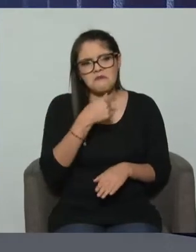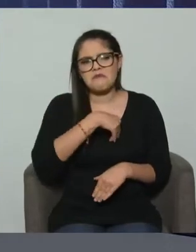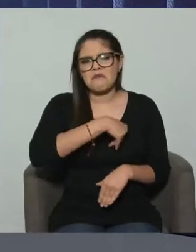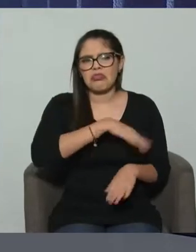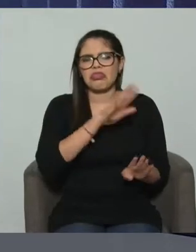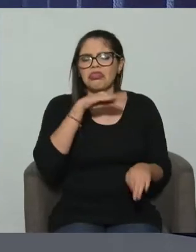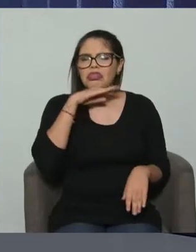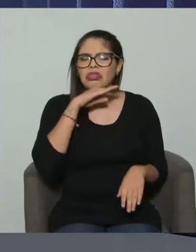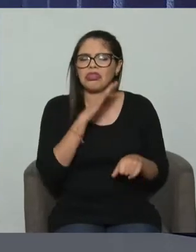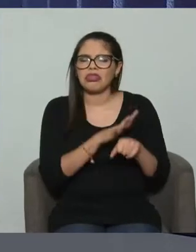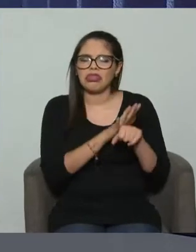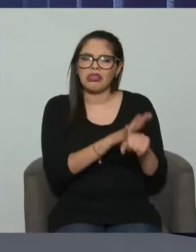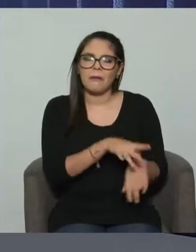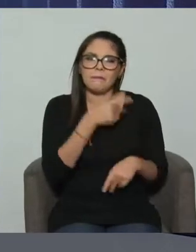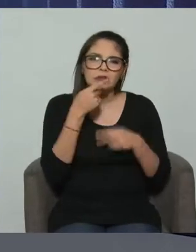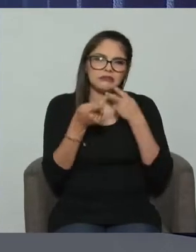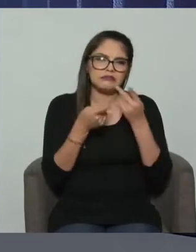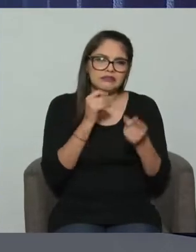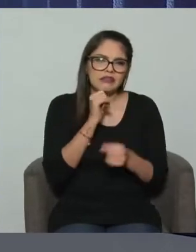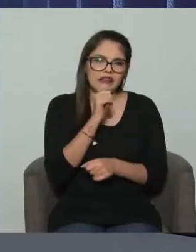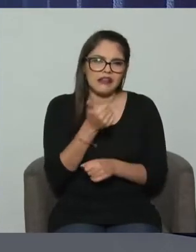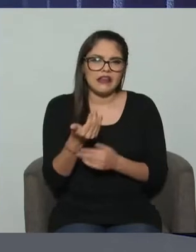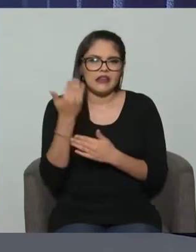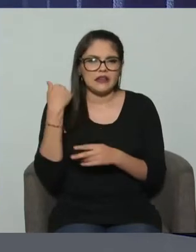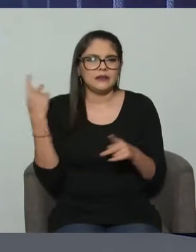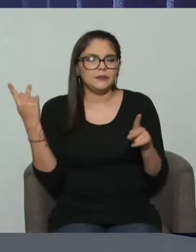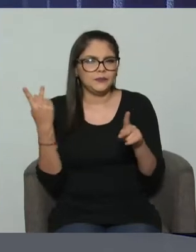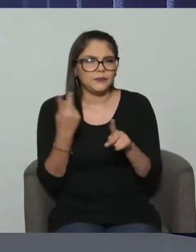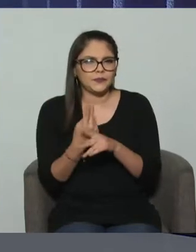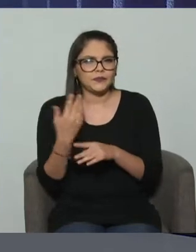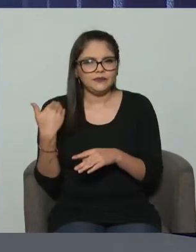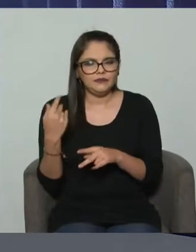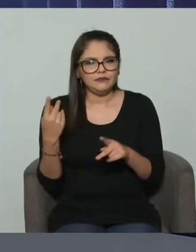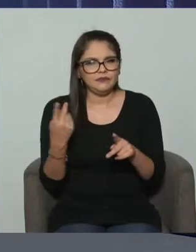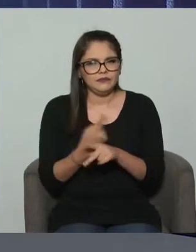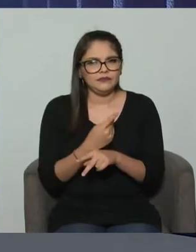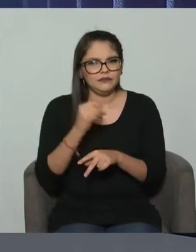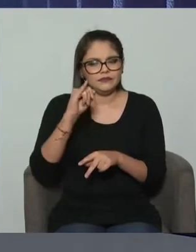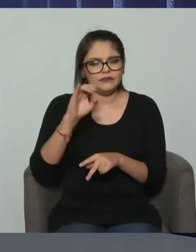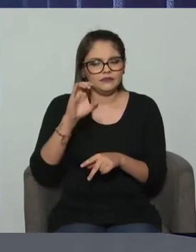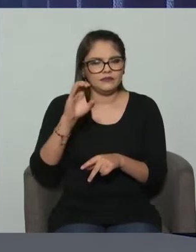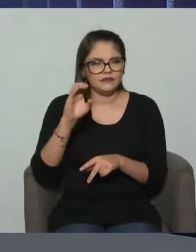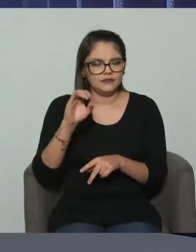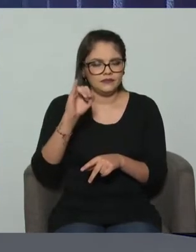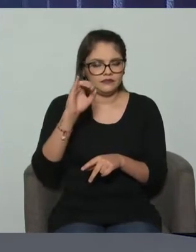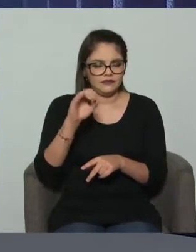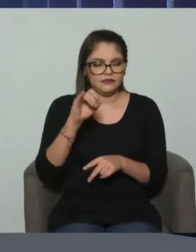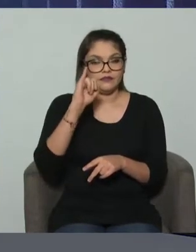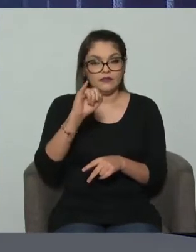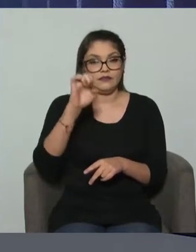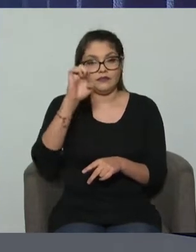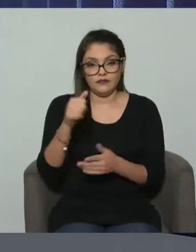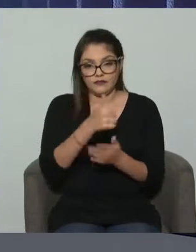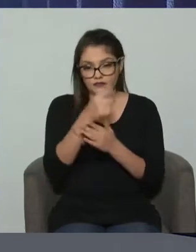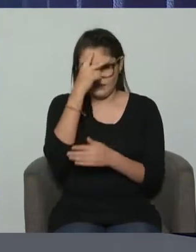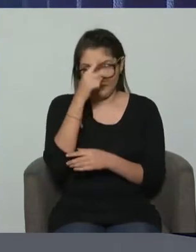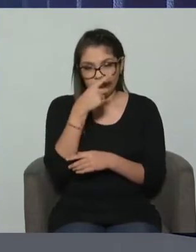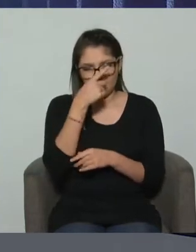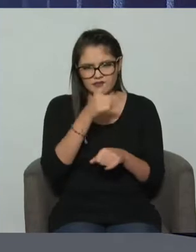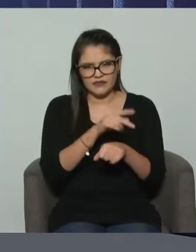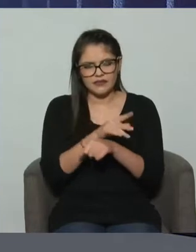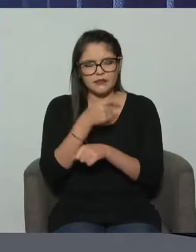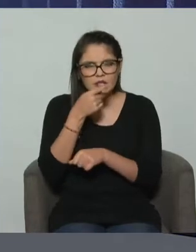nada, solamente, bueno, hizo un ejercicio muy interesante recientemente el Instituto Electoral de la Ciudad de México, en donde se le preguntaba a los